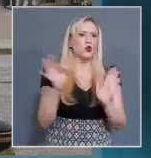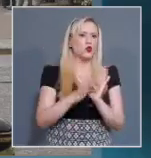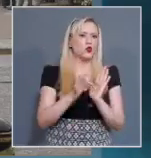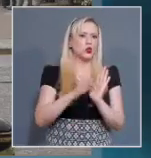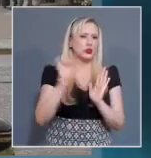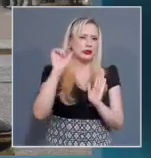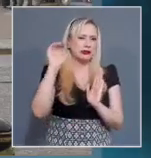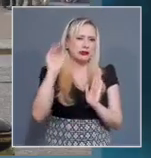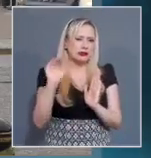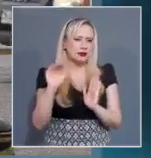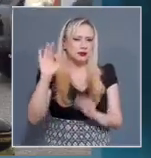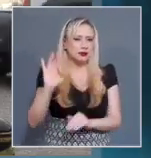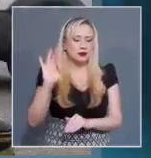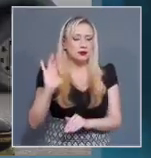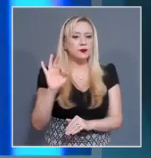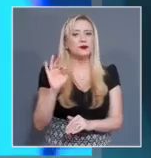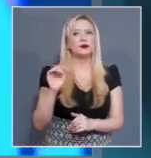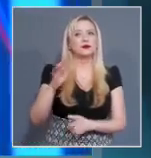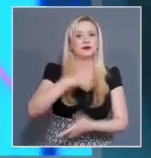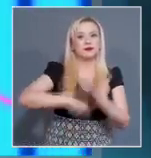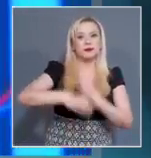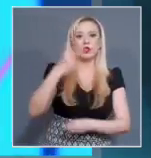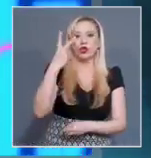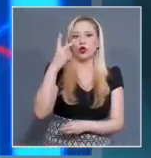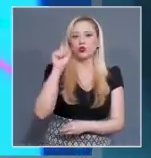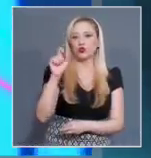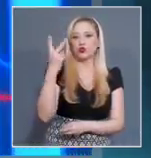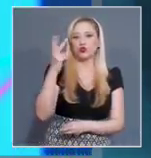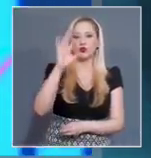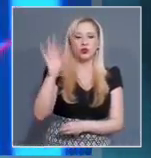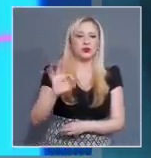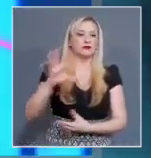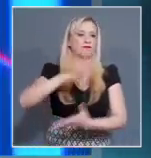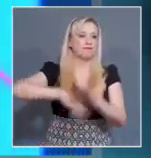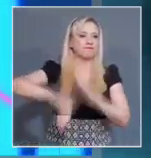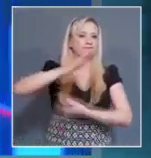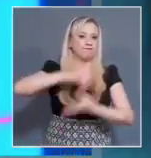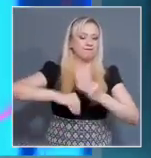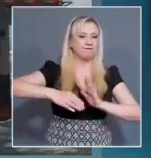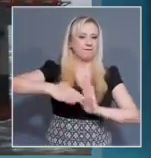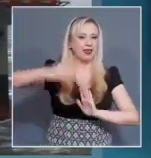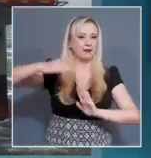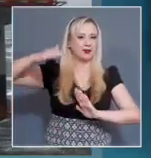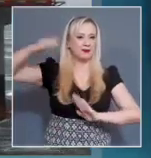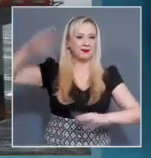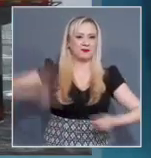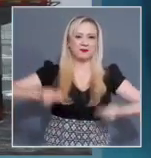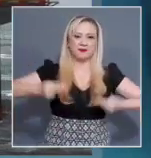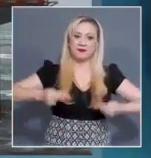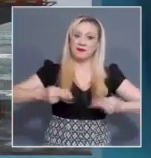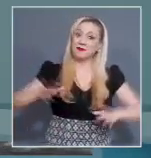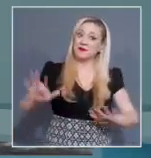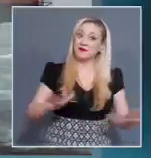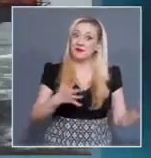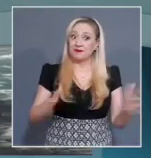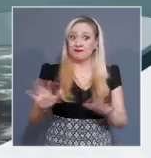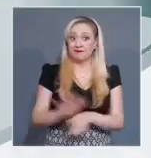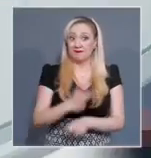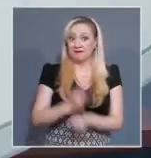económico de 2.2%. Para el canal del Poder Judicial de la Federación, Lilian Moreno.